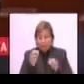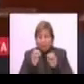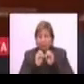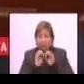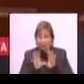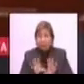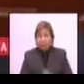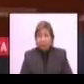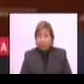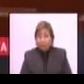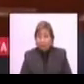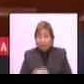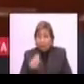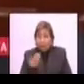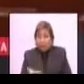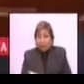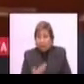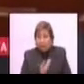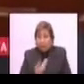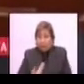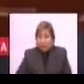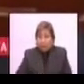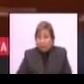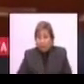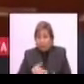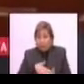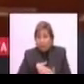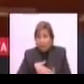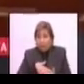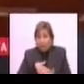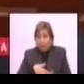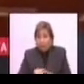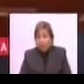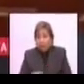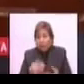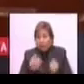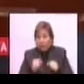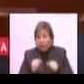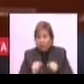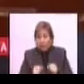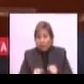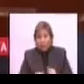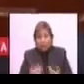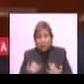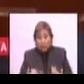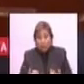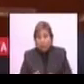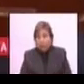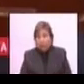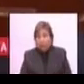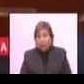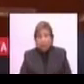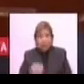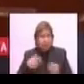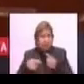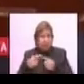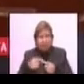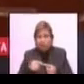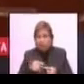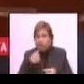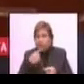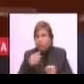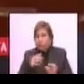claro. Porque este gobierno, en su debilidad, pretende ahora, con una suerte de